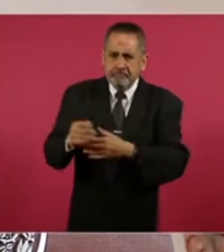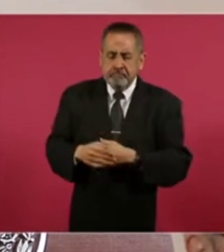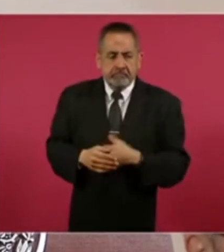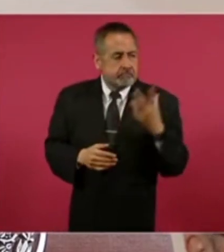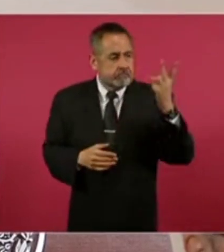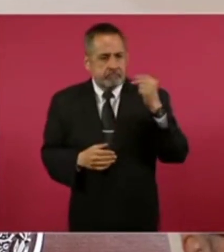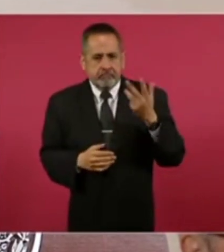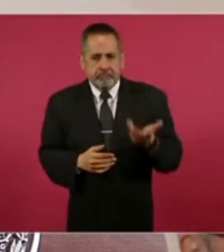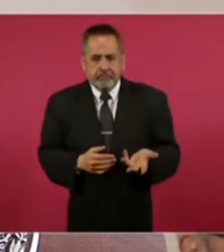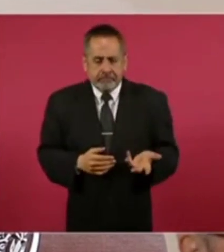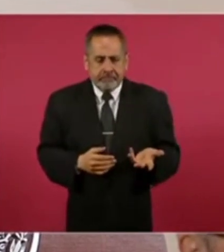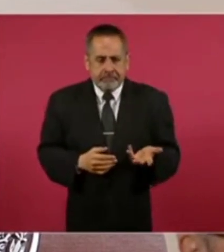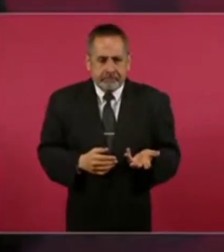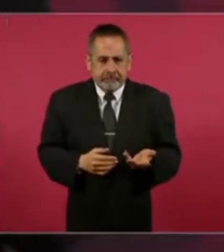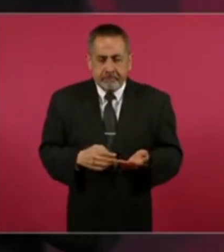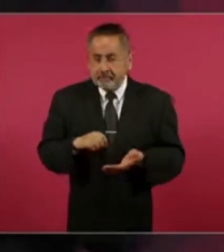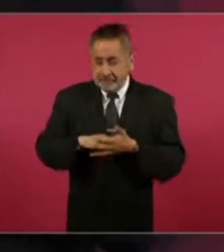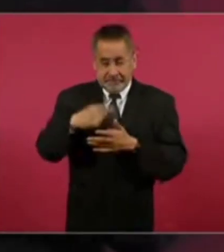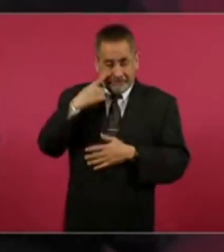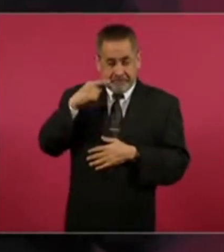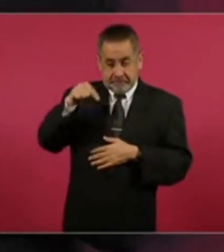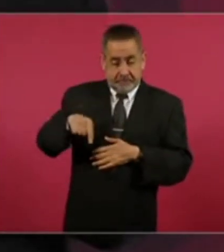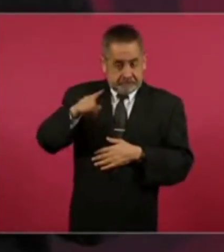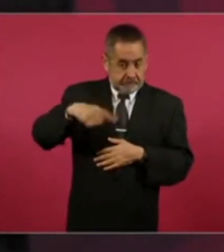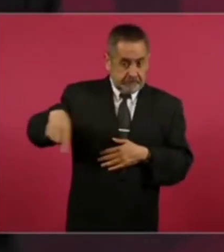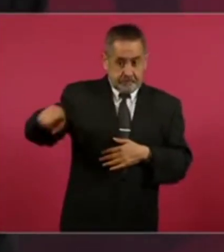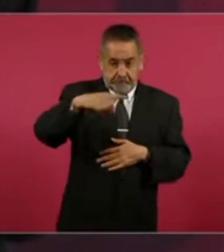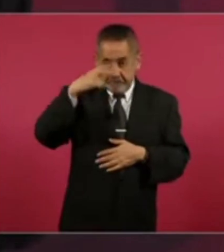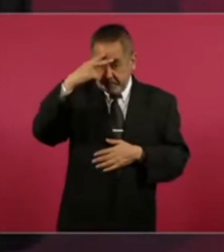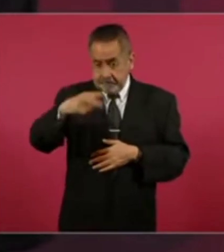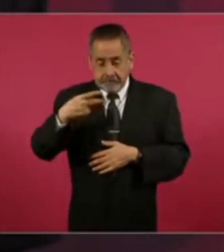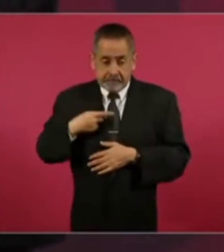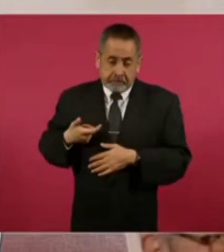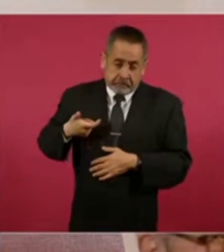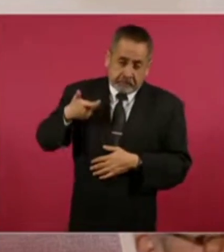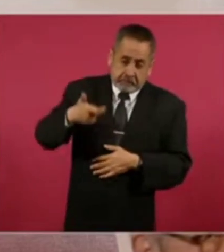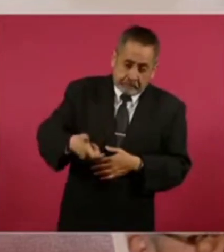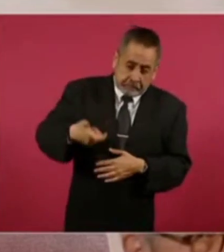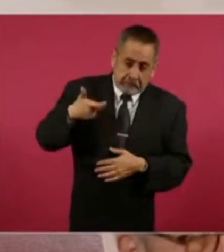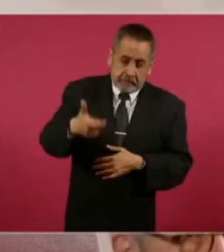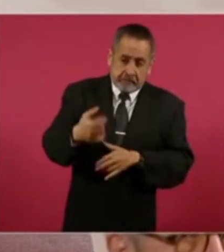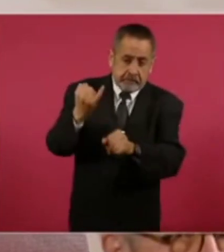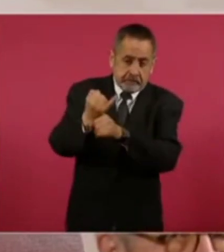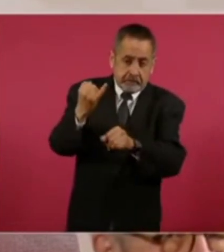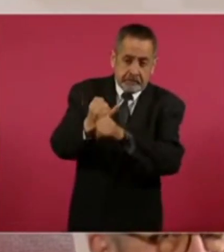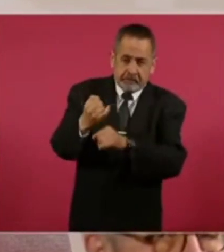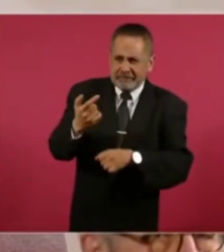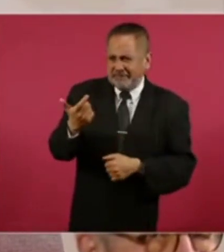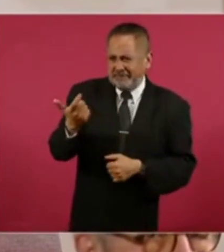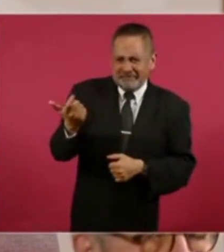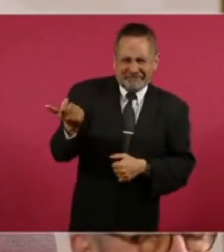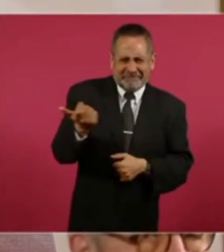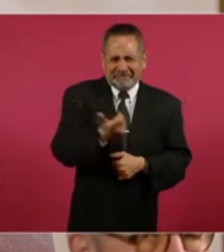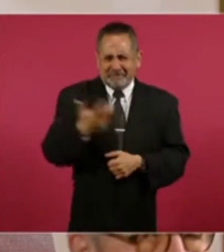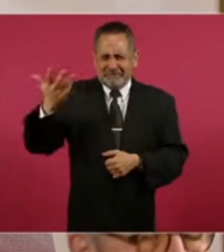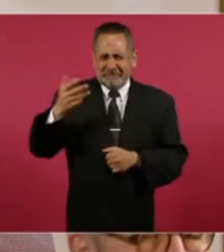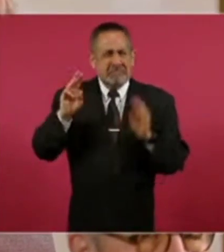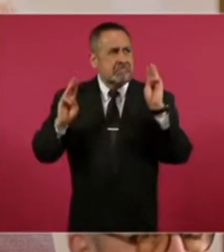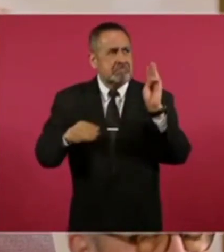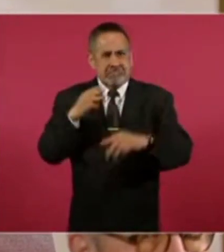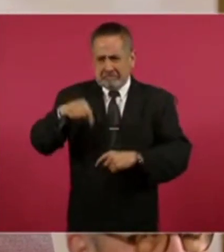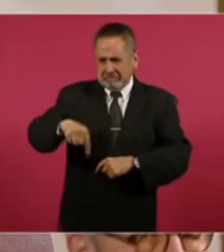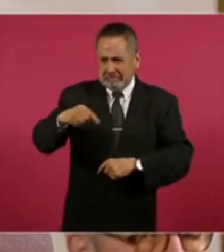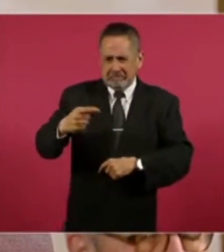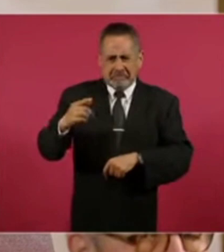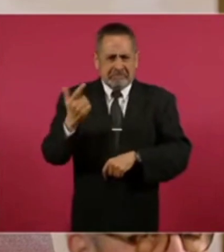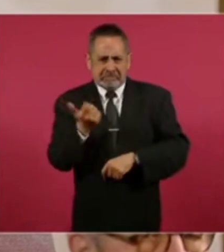Lo que pagan los mexicanos hoy por el internet es de lo más caro del mundo. Por